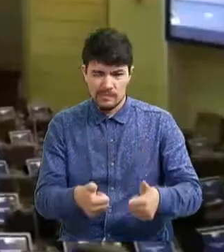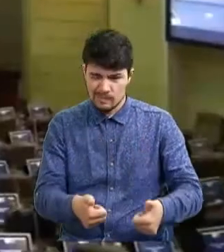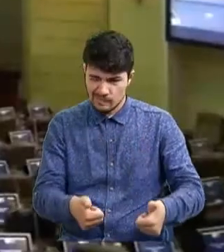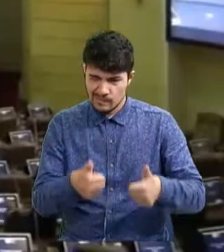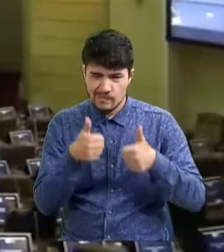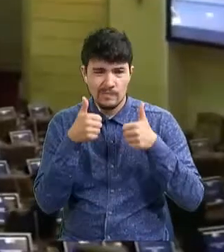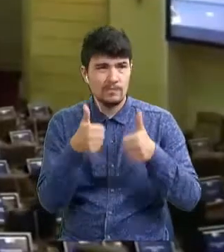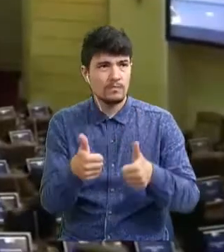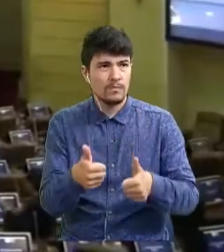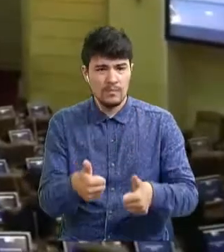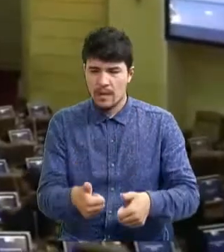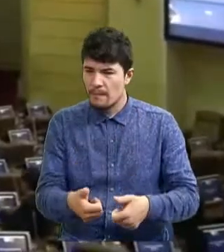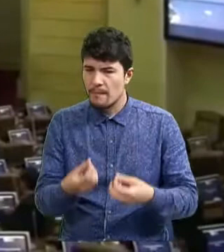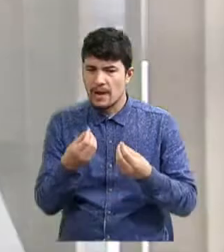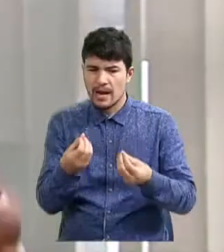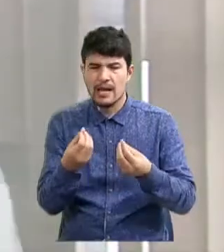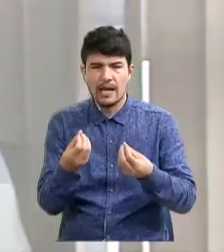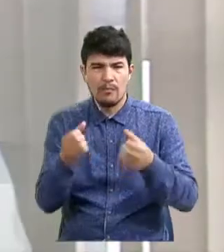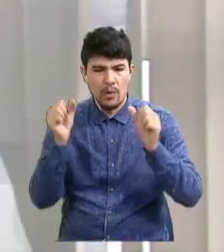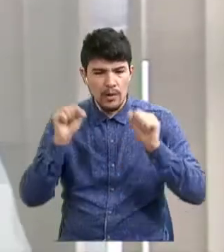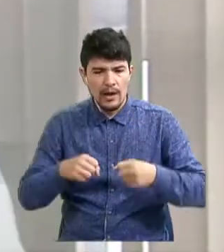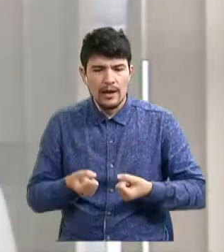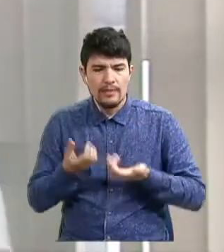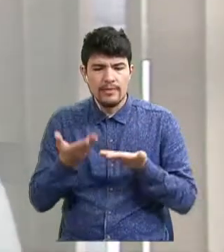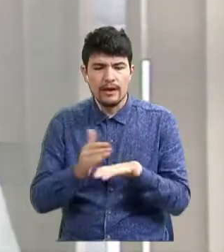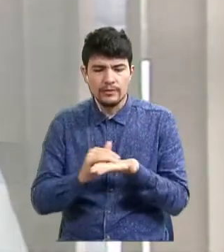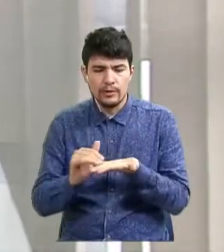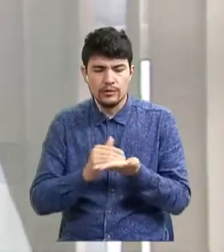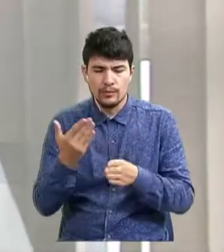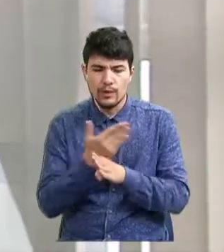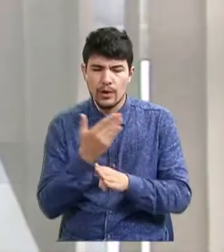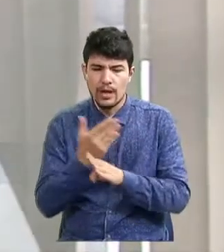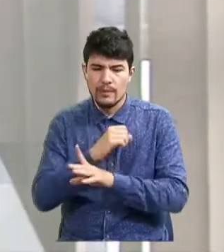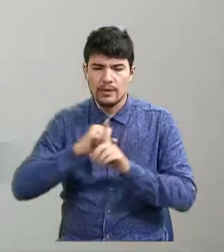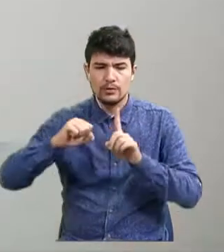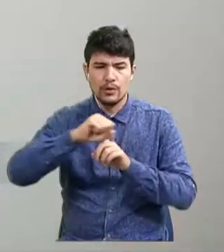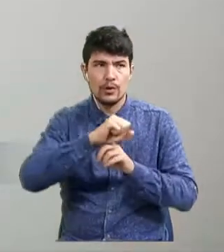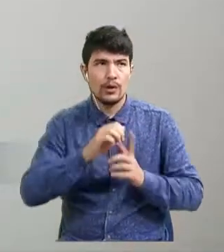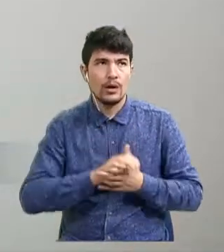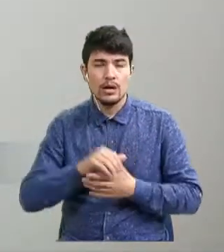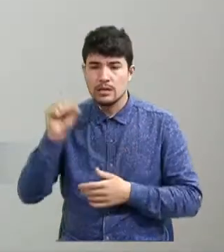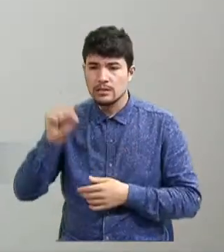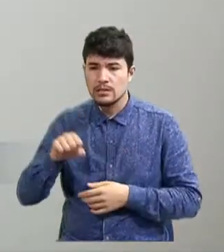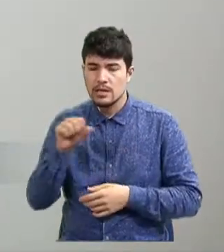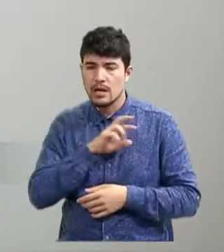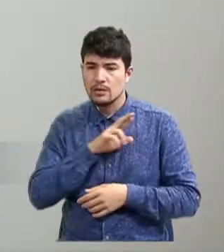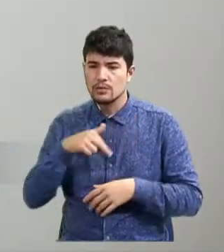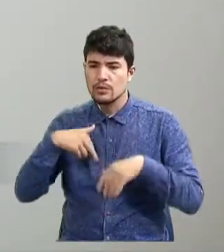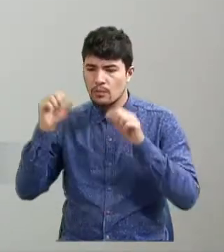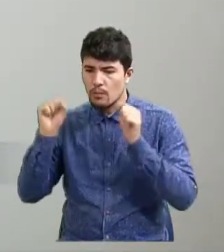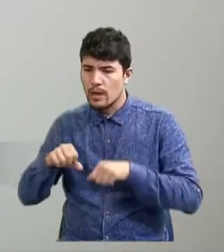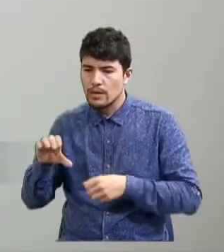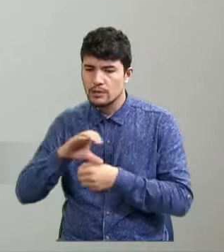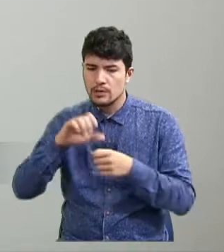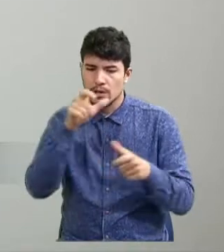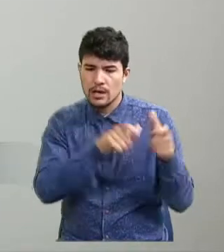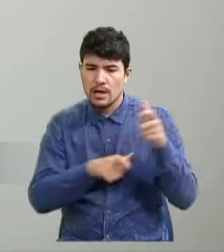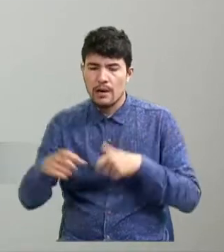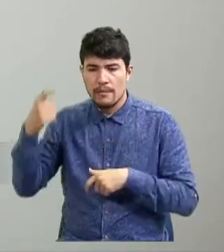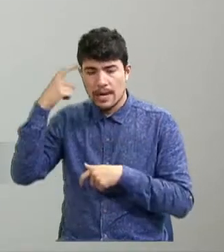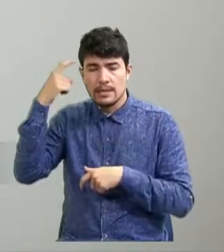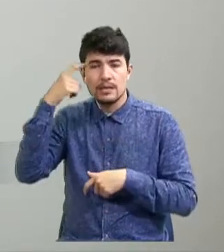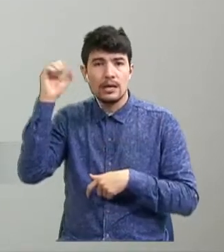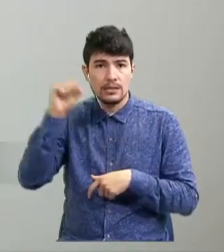drástico y muy bueno para poder solucionar los problemas de la sociedad. Nos permiten pues a todos los ciudadanos pensar que sí es